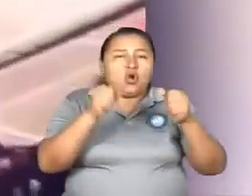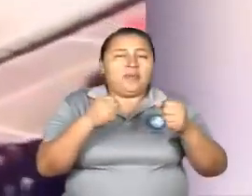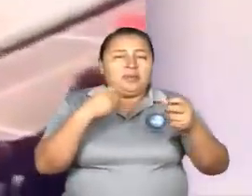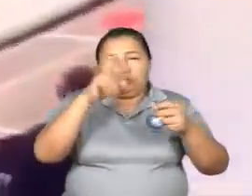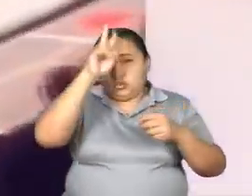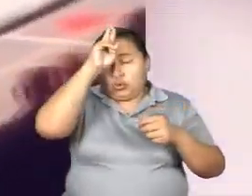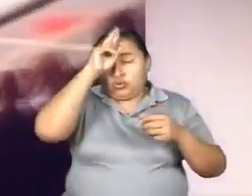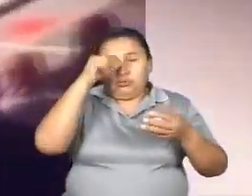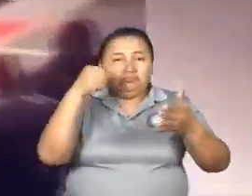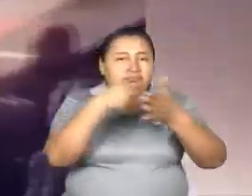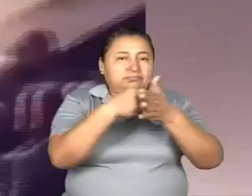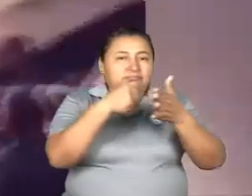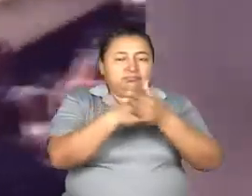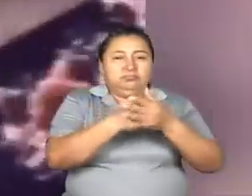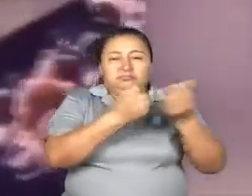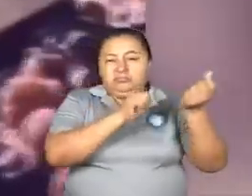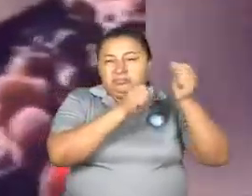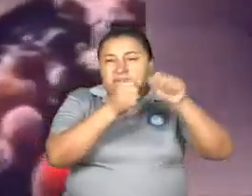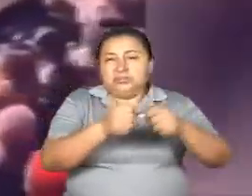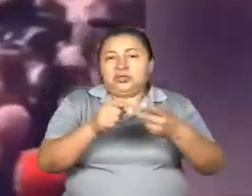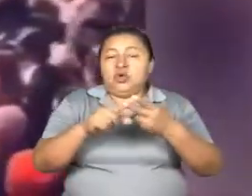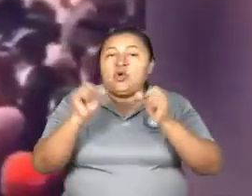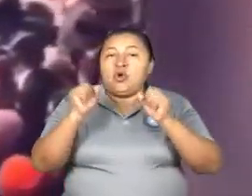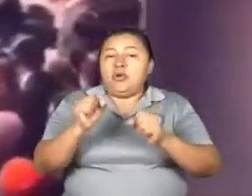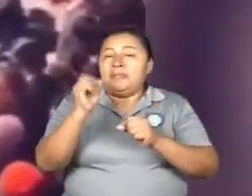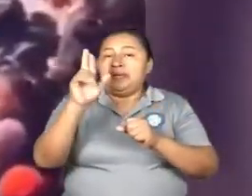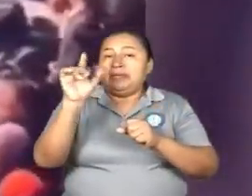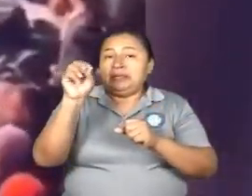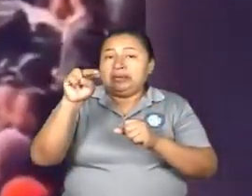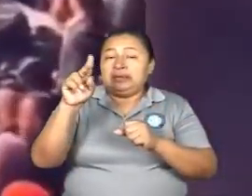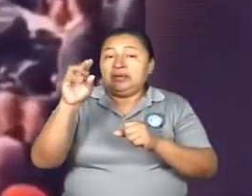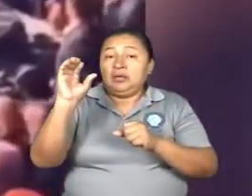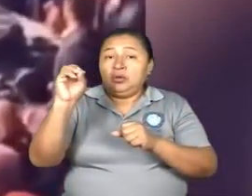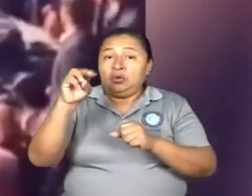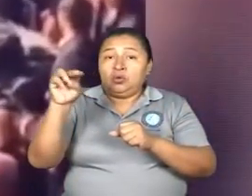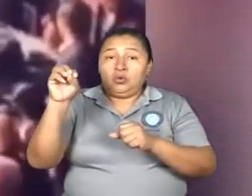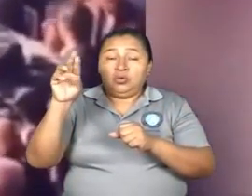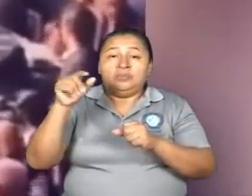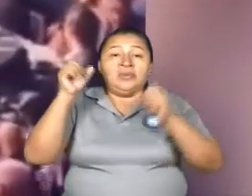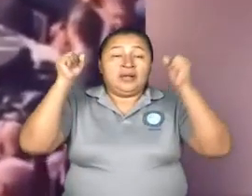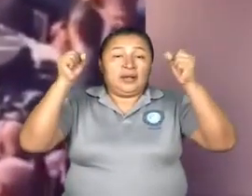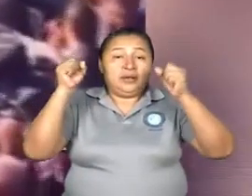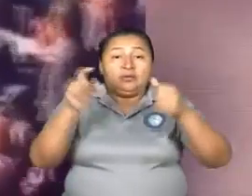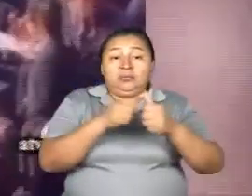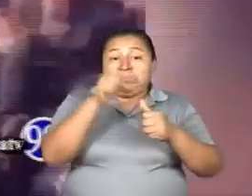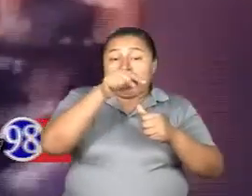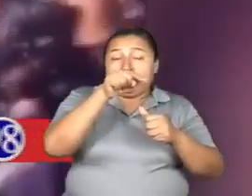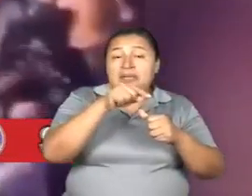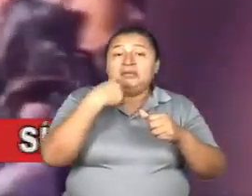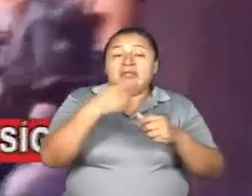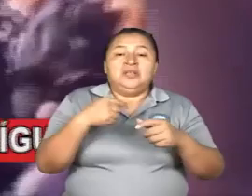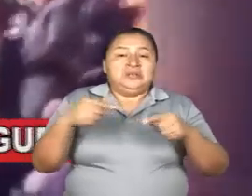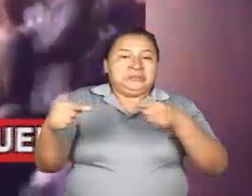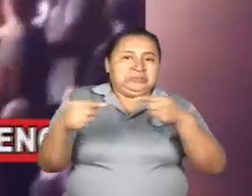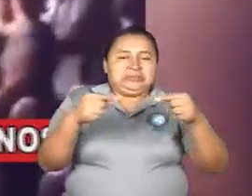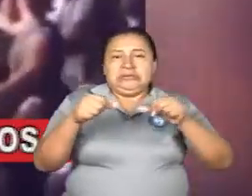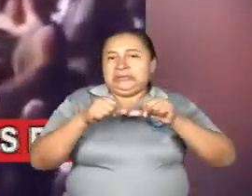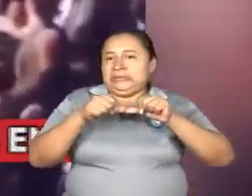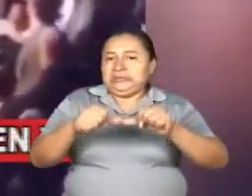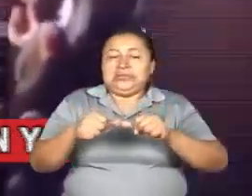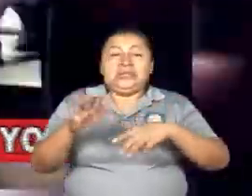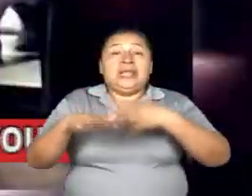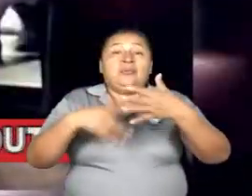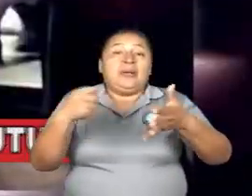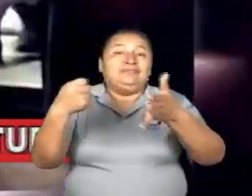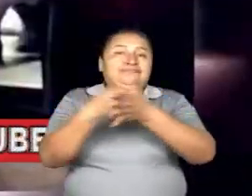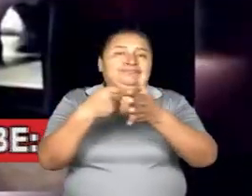luchador ruso de artes marciales mixtas, y el irlandés Conor McGregor terminó con la victoria del primero, la trifulca se produjo justo después de